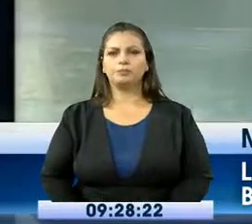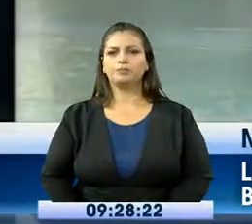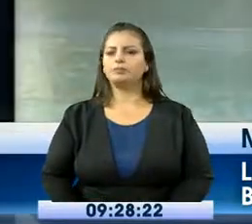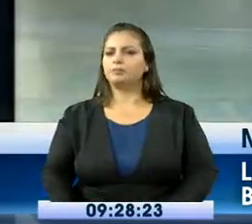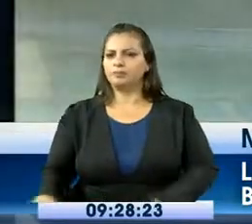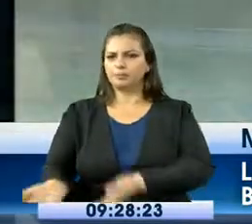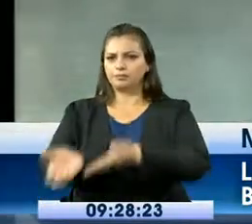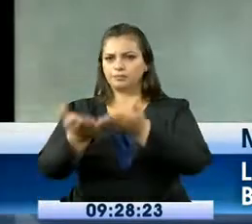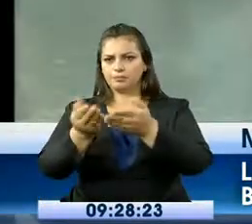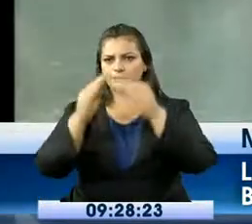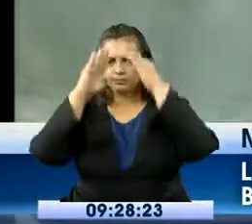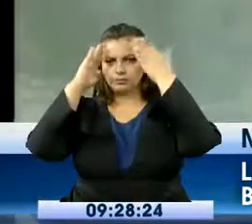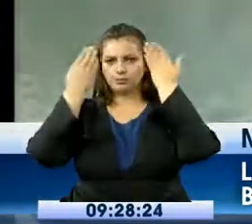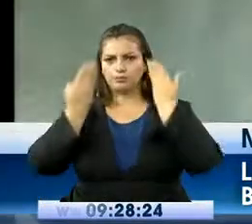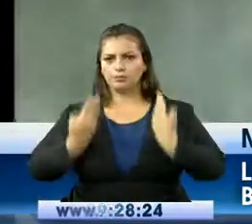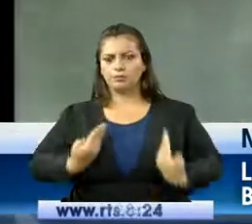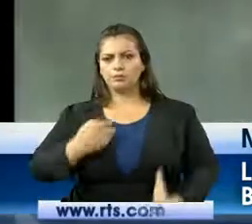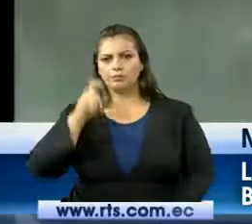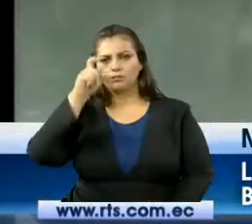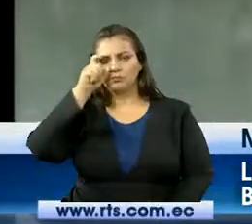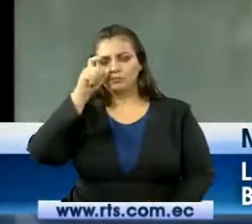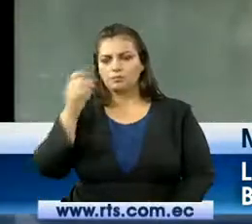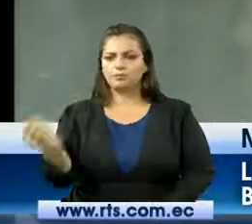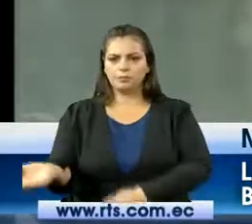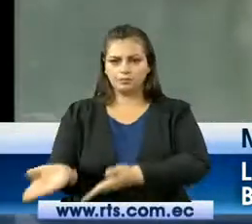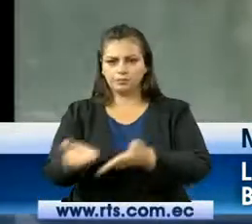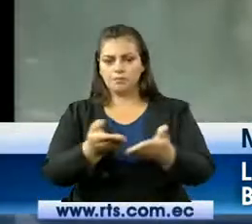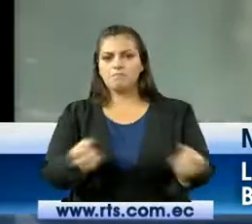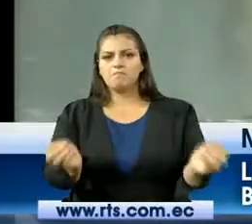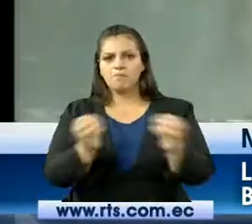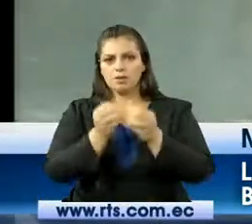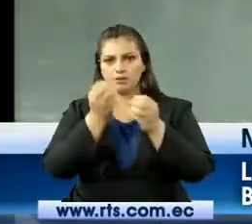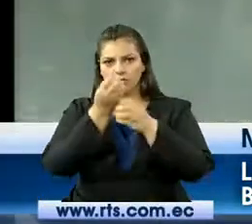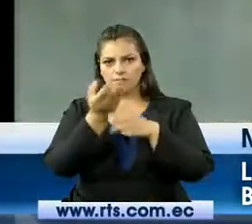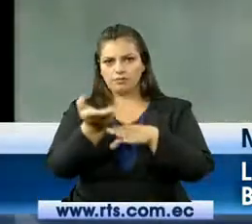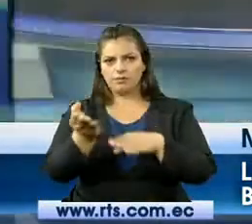Compañeros, Roselena y Hugo, continúen ustedes con mayor información. Buenos días.